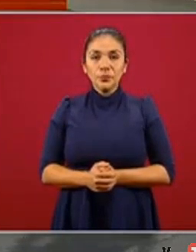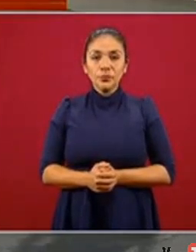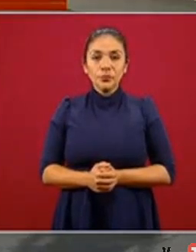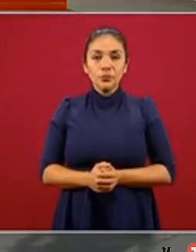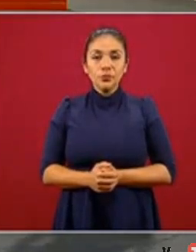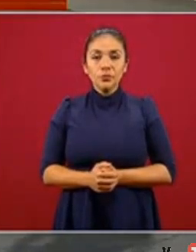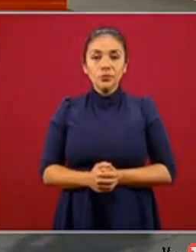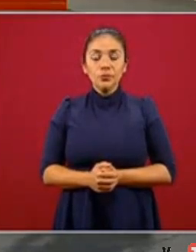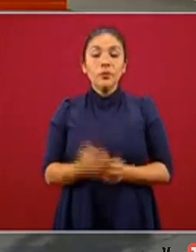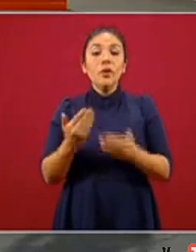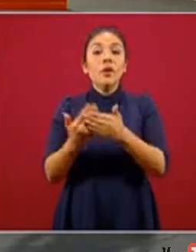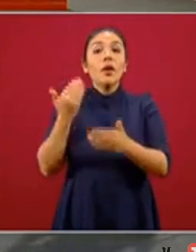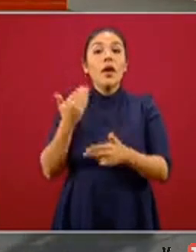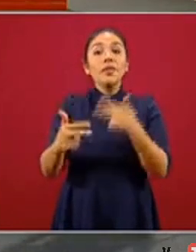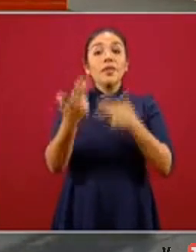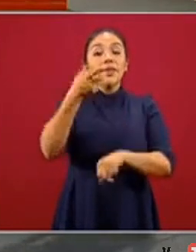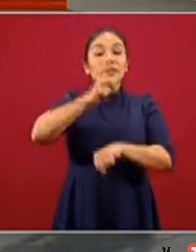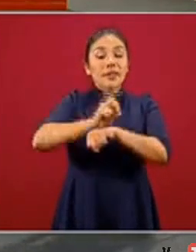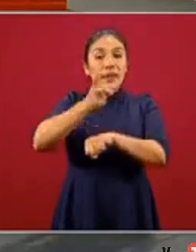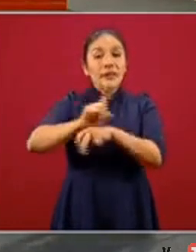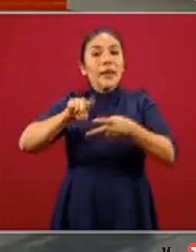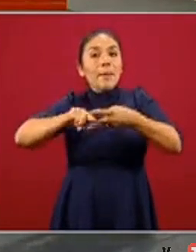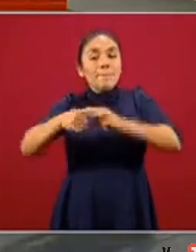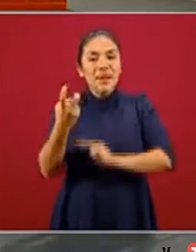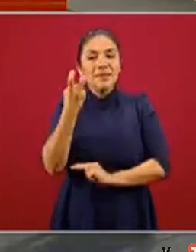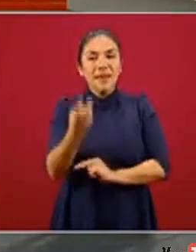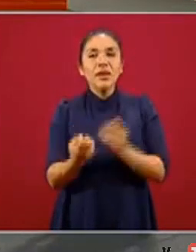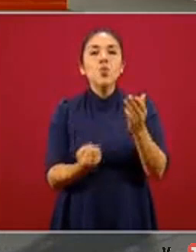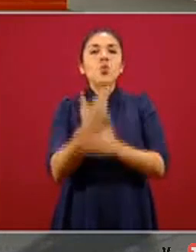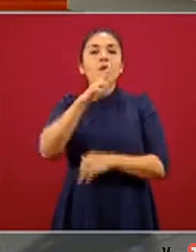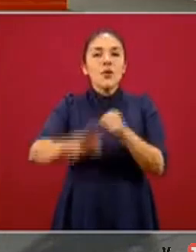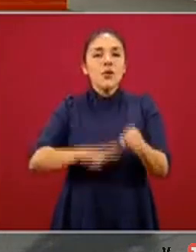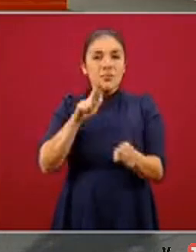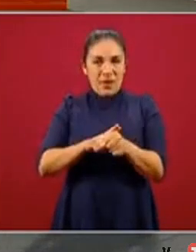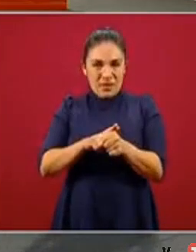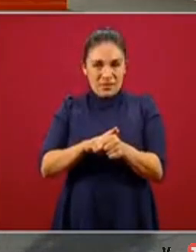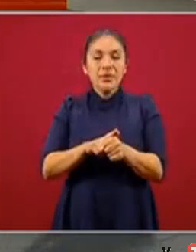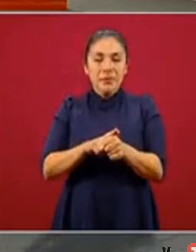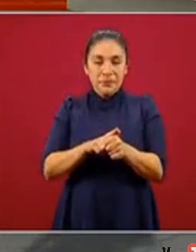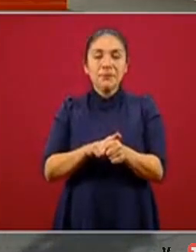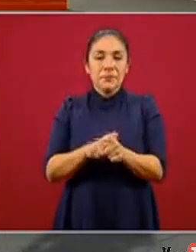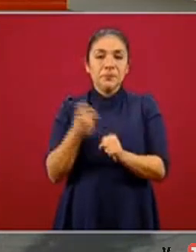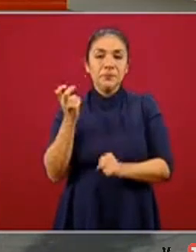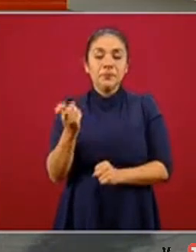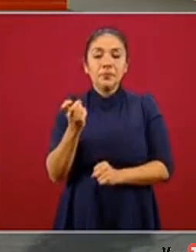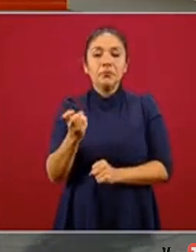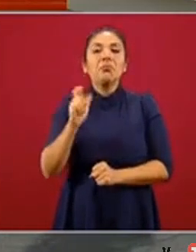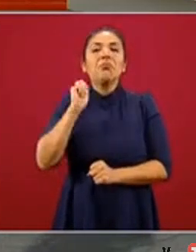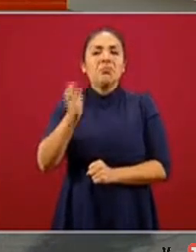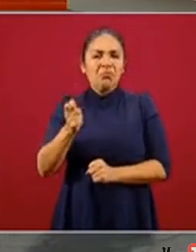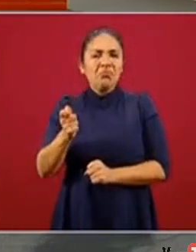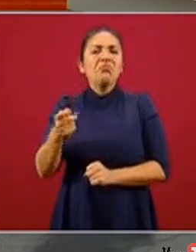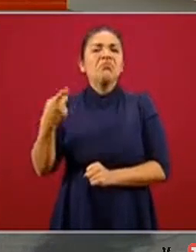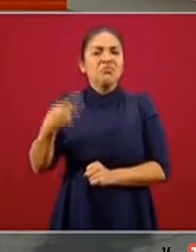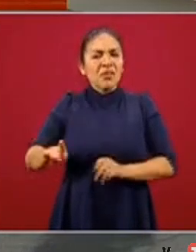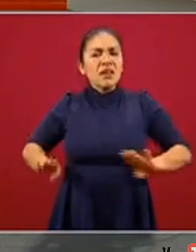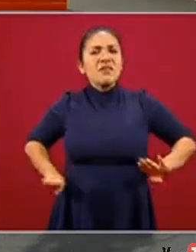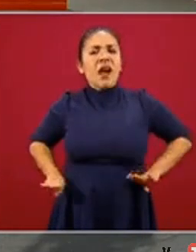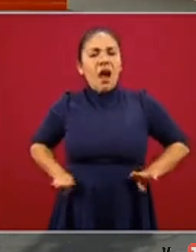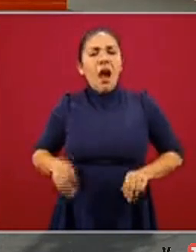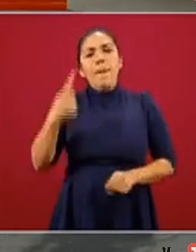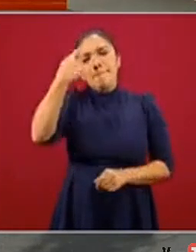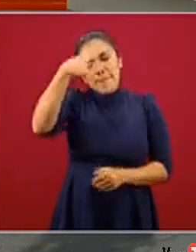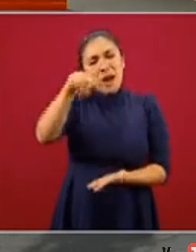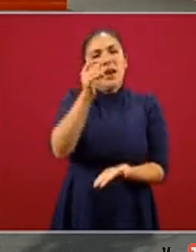Hace 13 días iniciamos este nuevo periodo que le hemos llamado nueva normalidad, que se caracteriza por